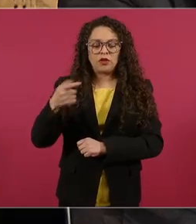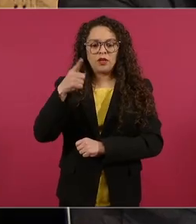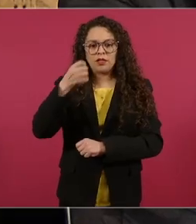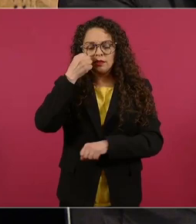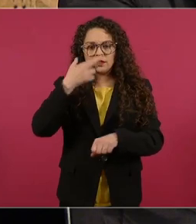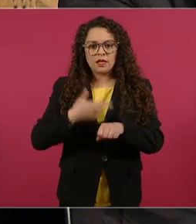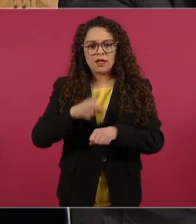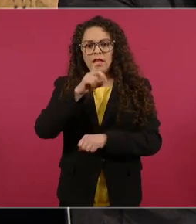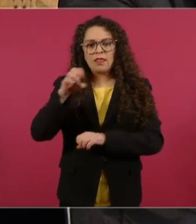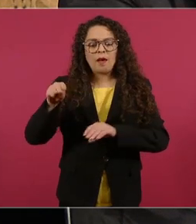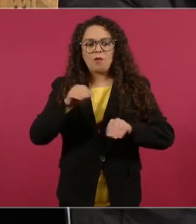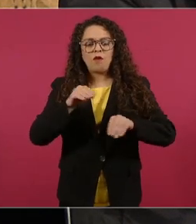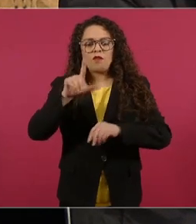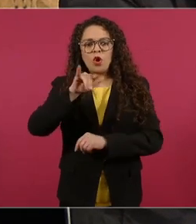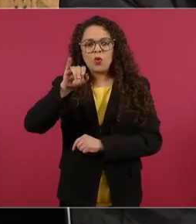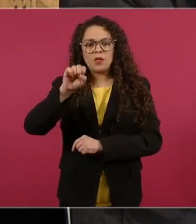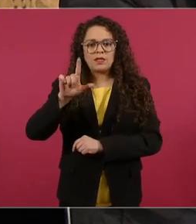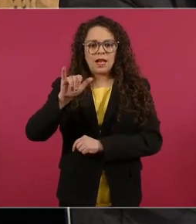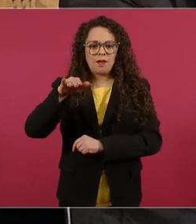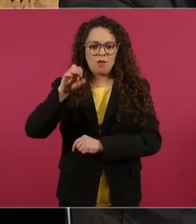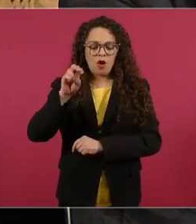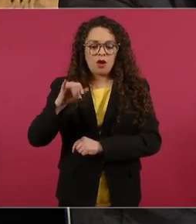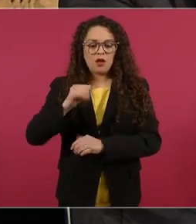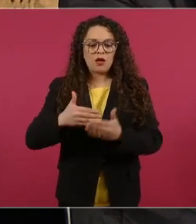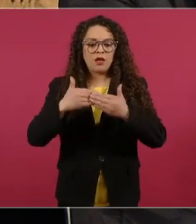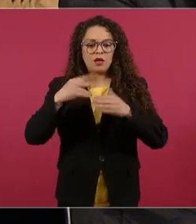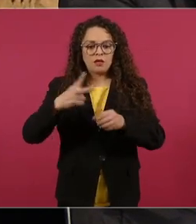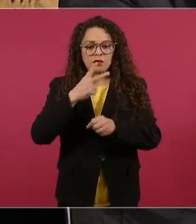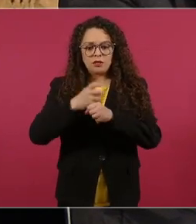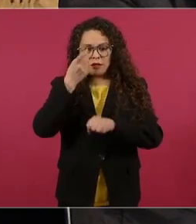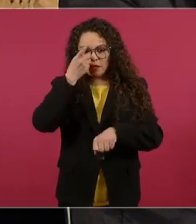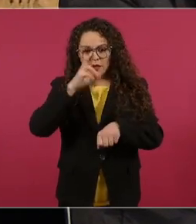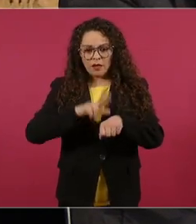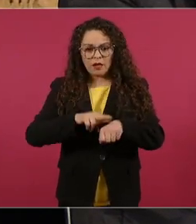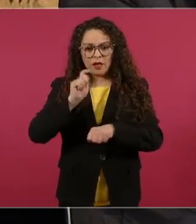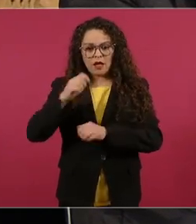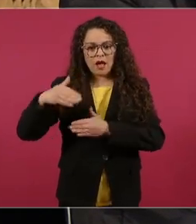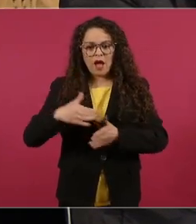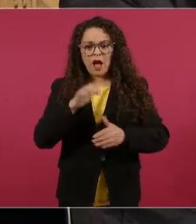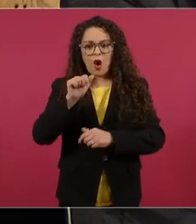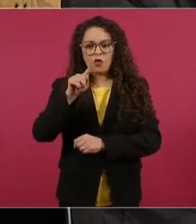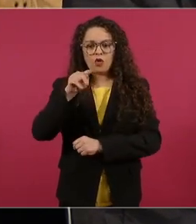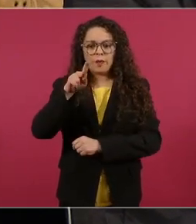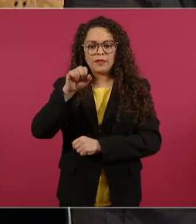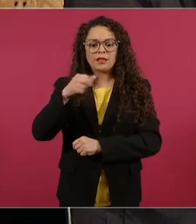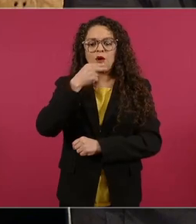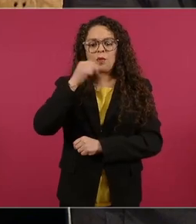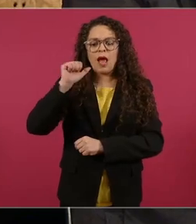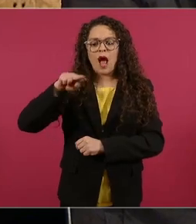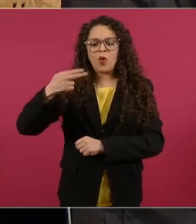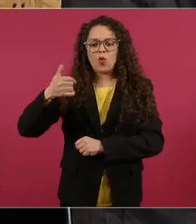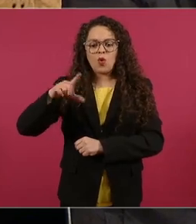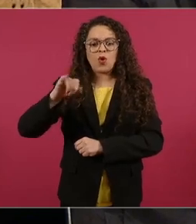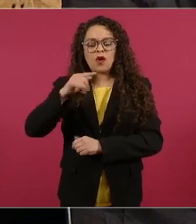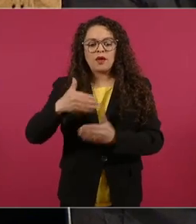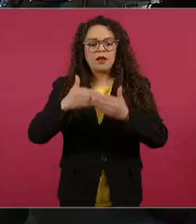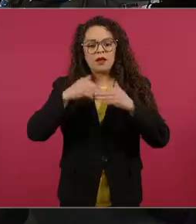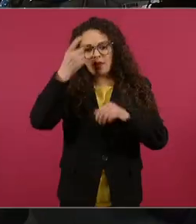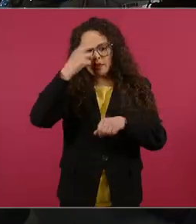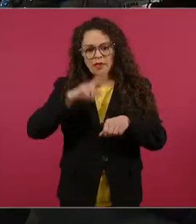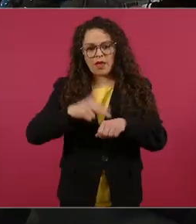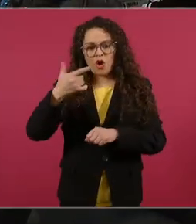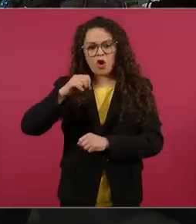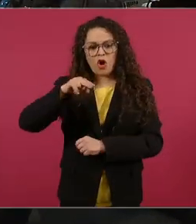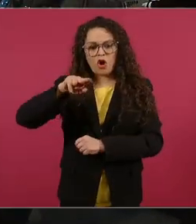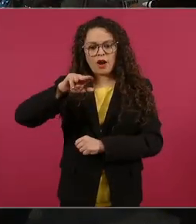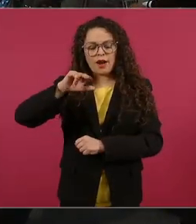Luis Limón, el exdirector del sistema de autopistas Alberto Angulo y el exdirector de la Junta de Caminos, Jorge González,